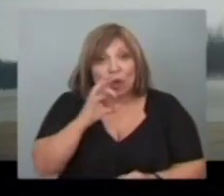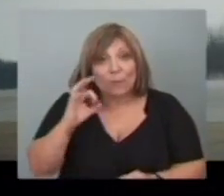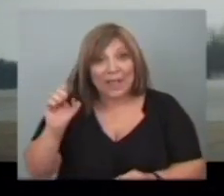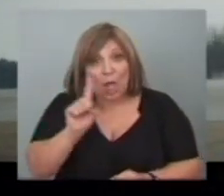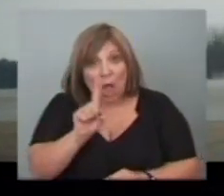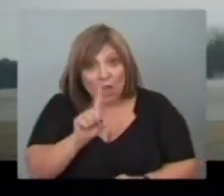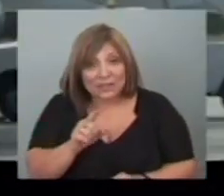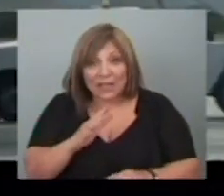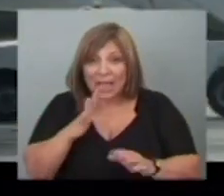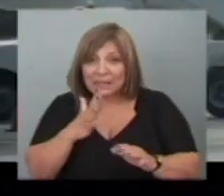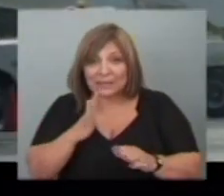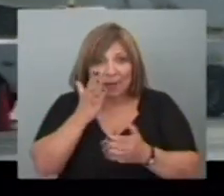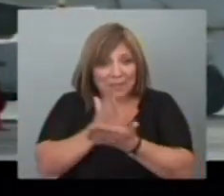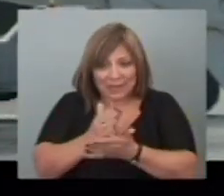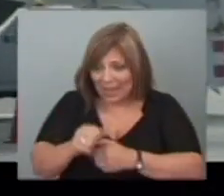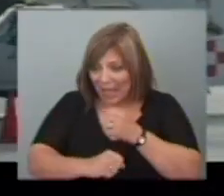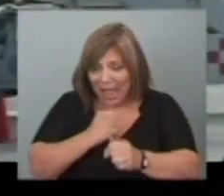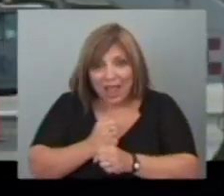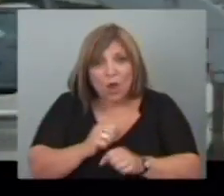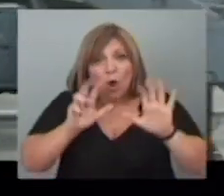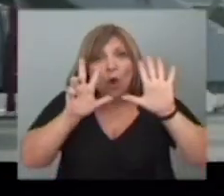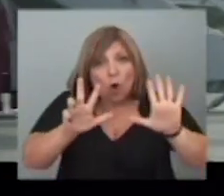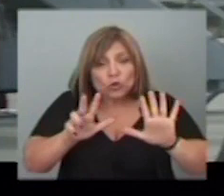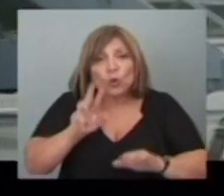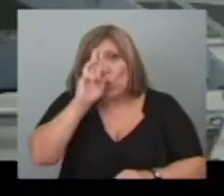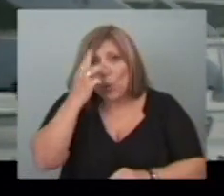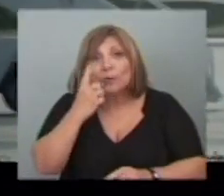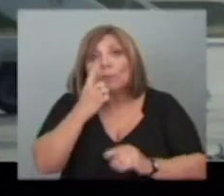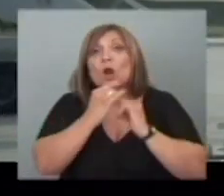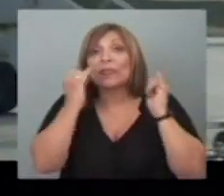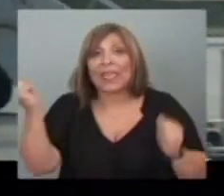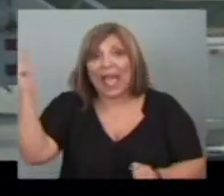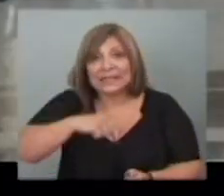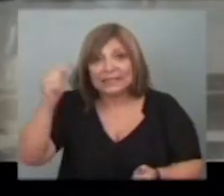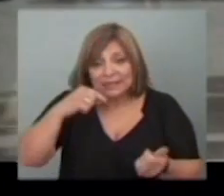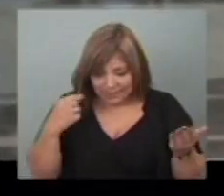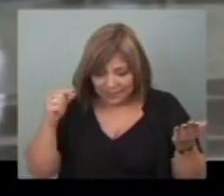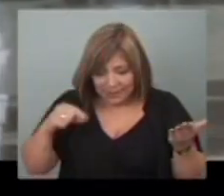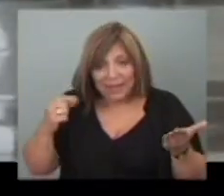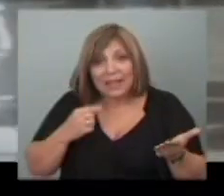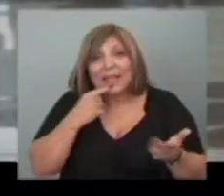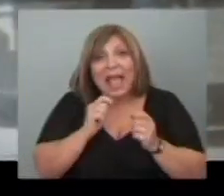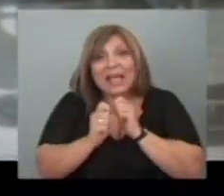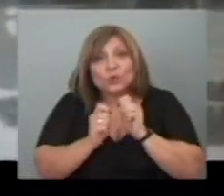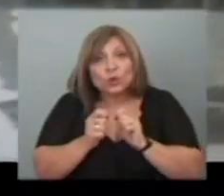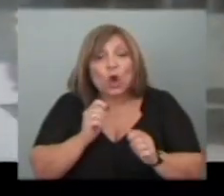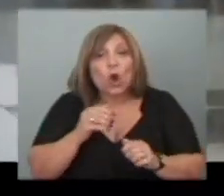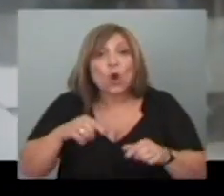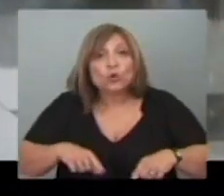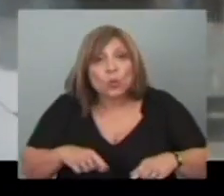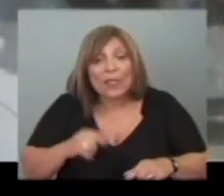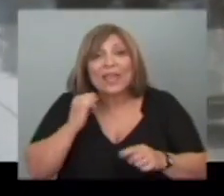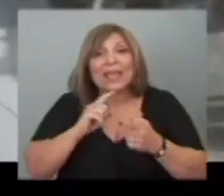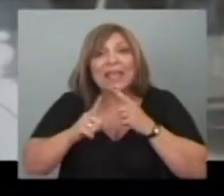hasta mediados de año ha regresado al país un promedio de 8 uruguayos por día. De acuerdo a los datos de la Dirección General de Asuntos Consulares y